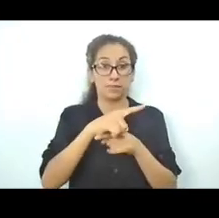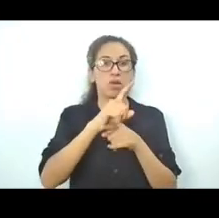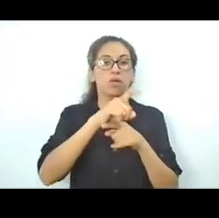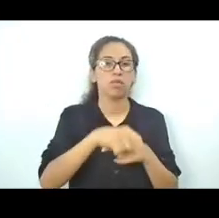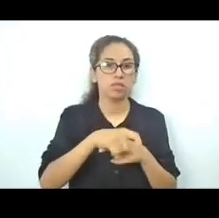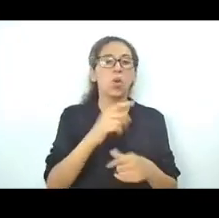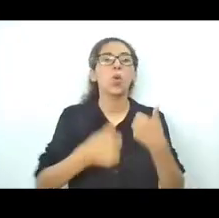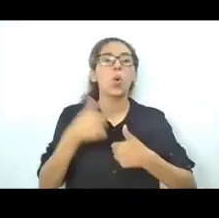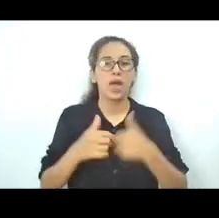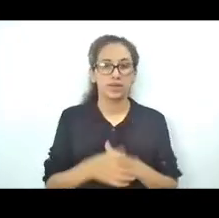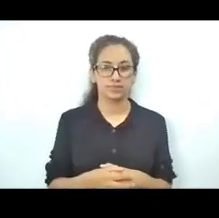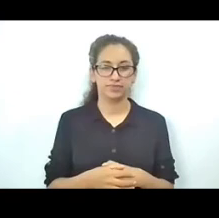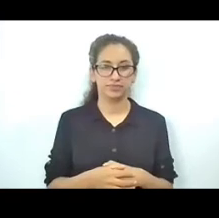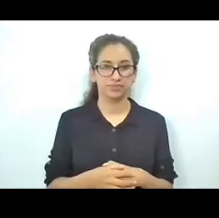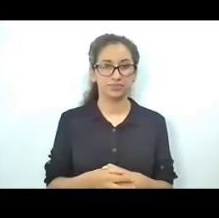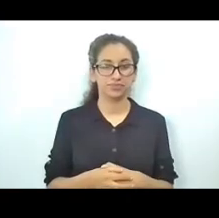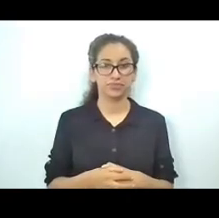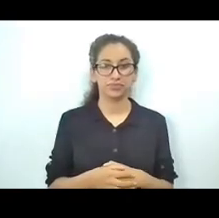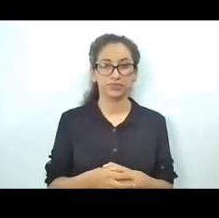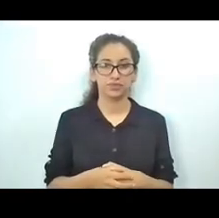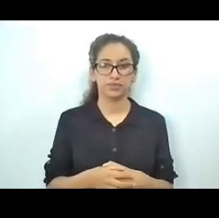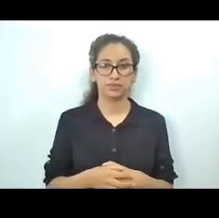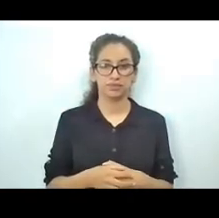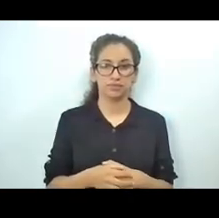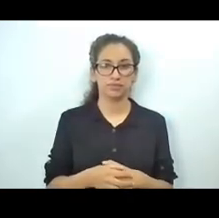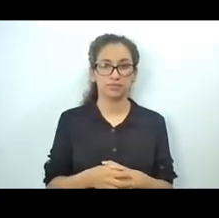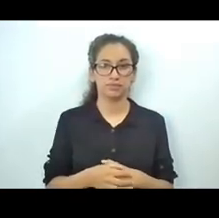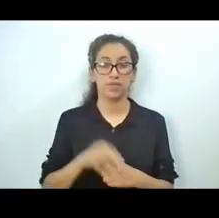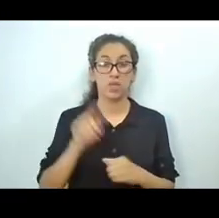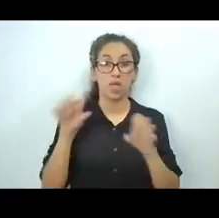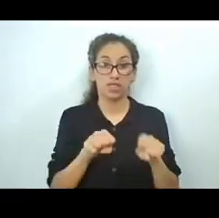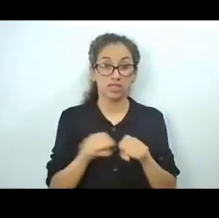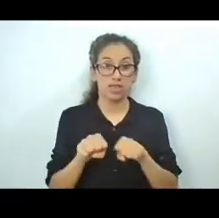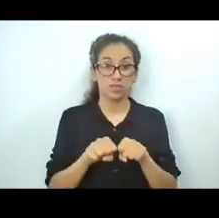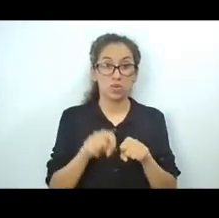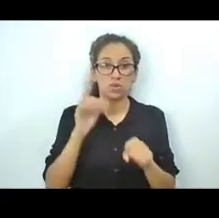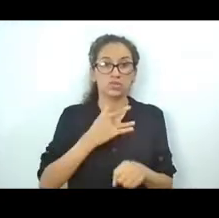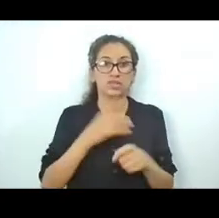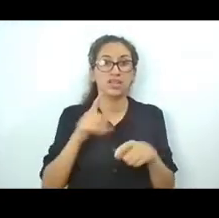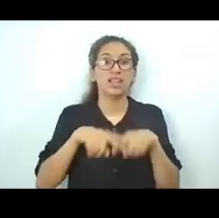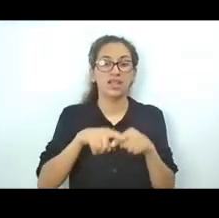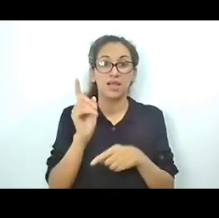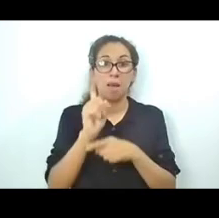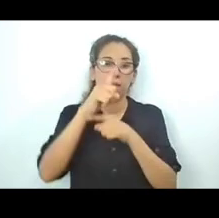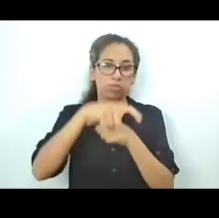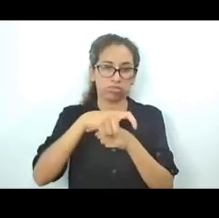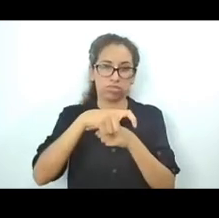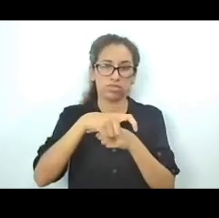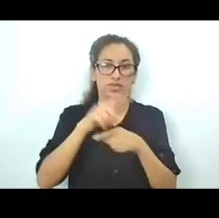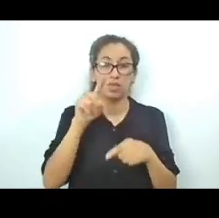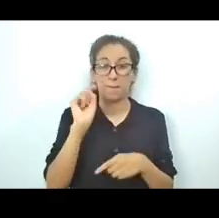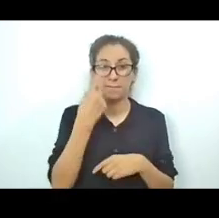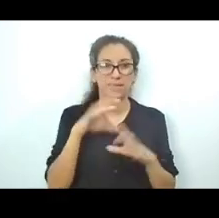ejemplo, ¿no? Entonces, claro, si hay un temblor y tienes que salir, probablemente vas a perder la erección lo primero